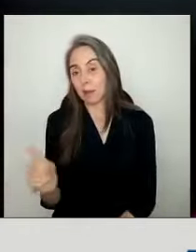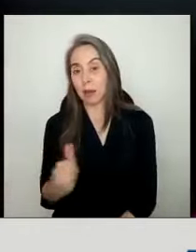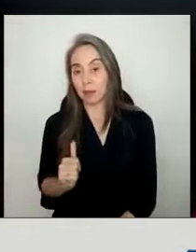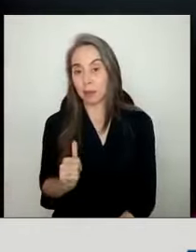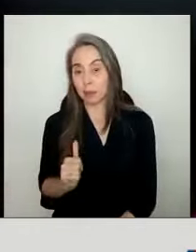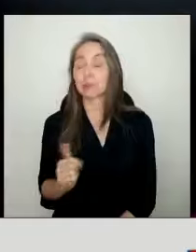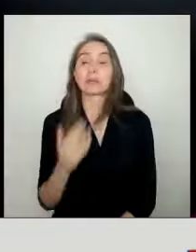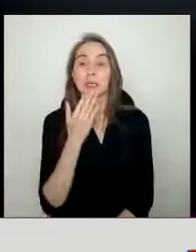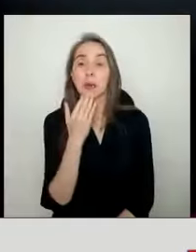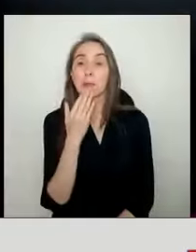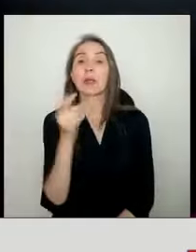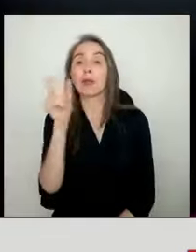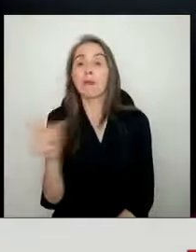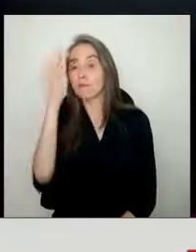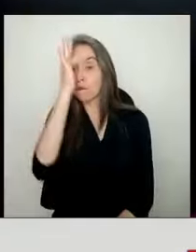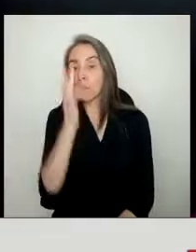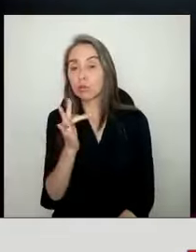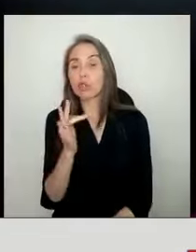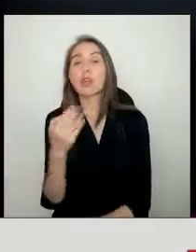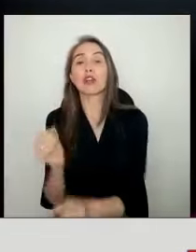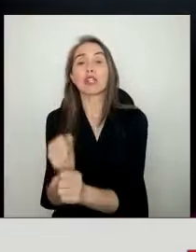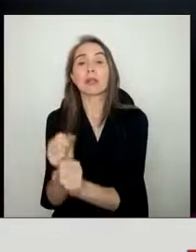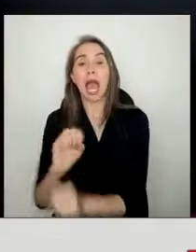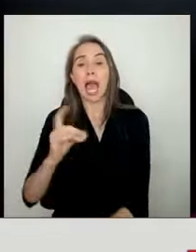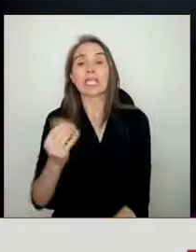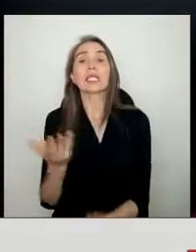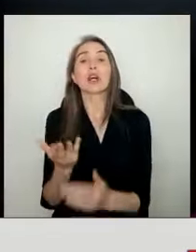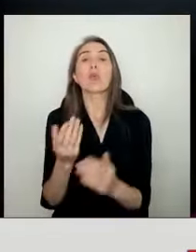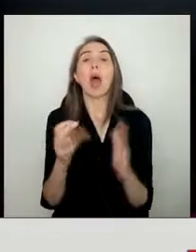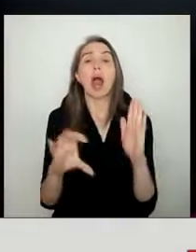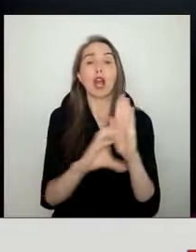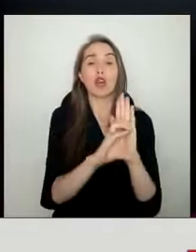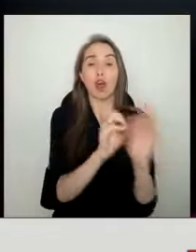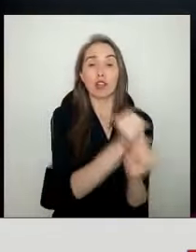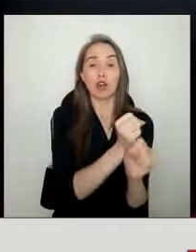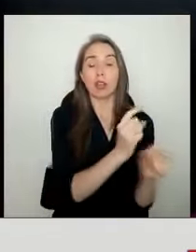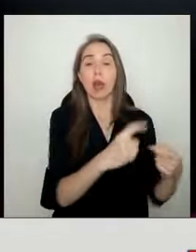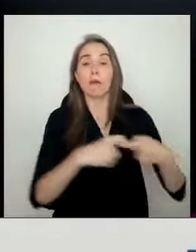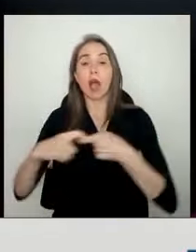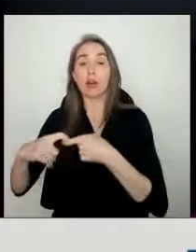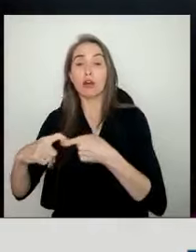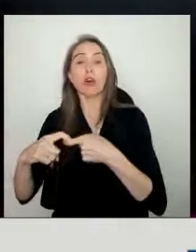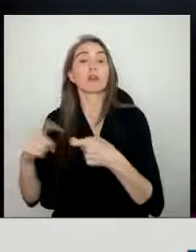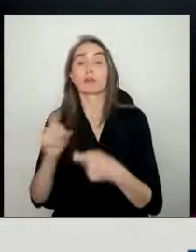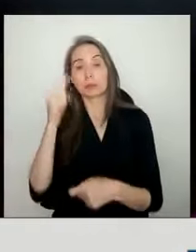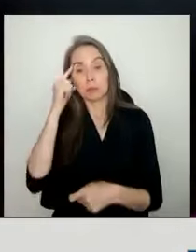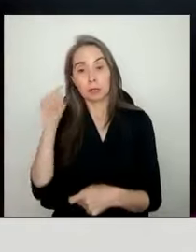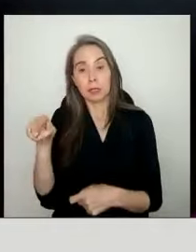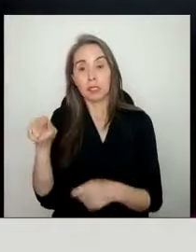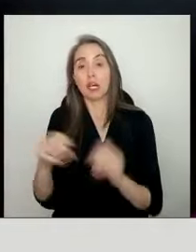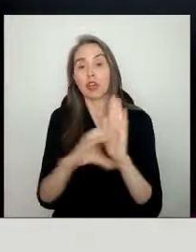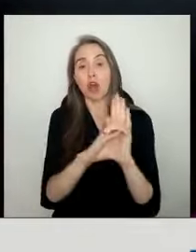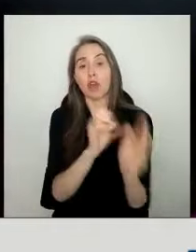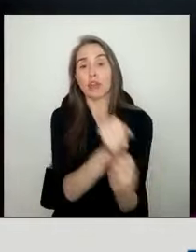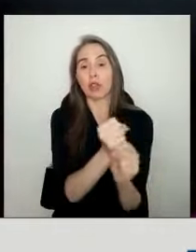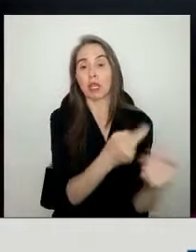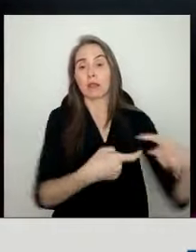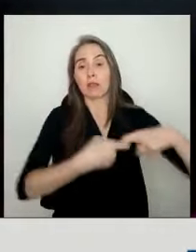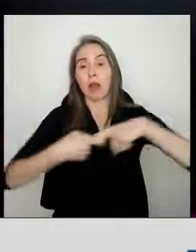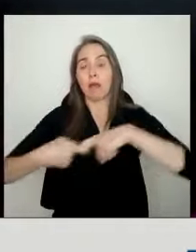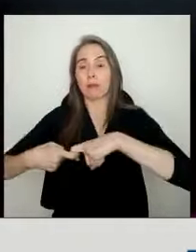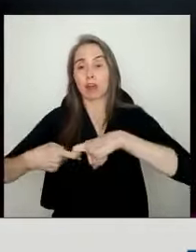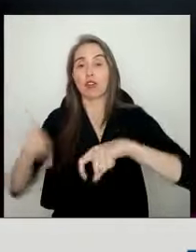laboral de los funcionarios de la agencia consideramos que La regulación laboral debe ser a través del código del trabajo para asegurar